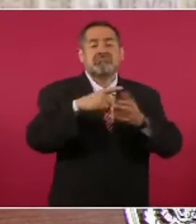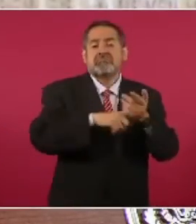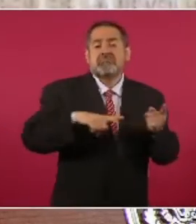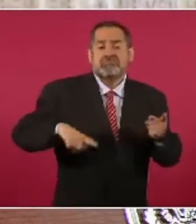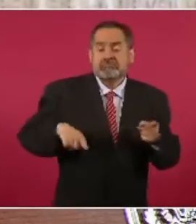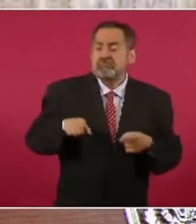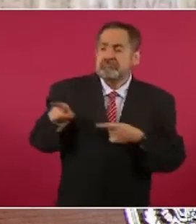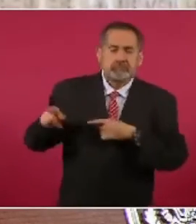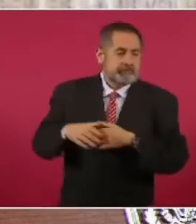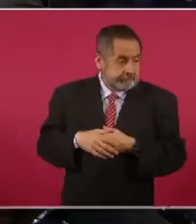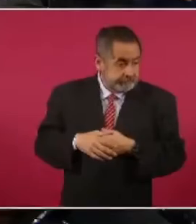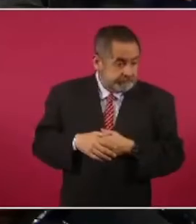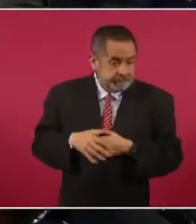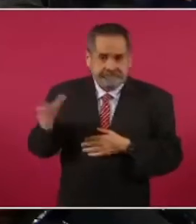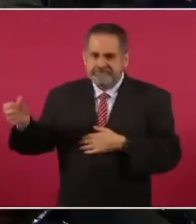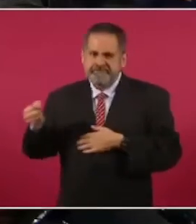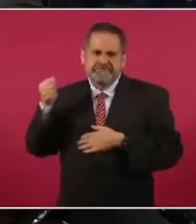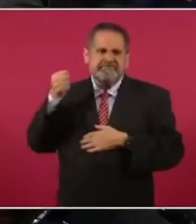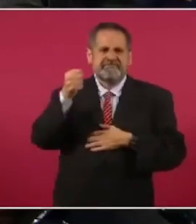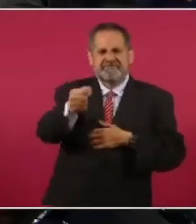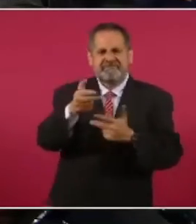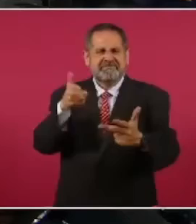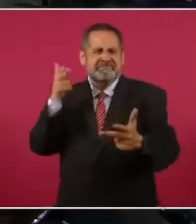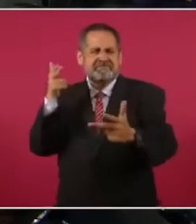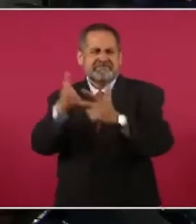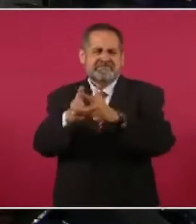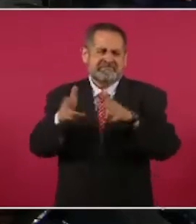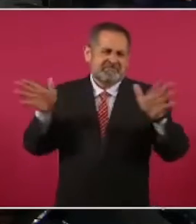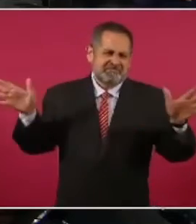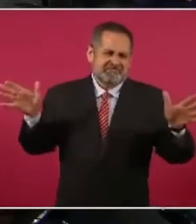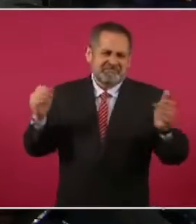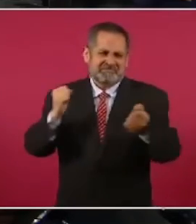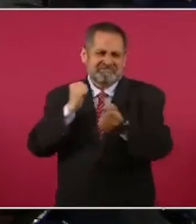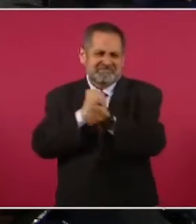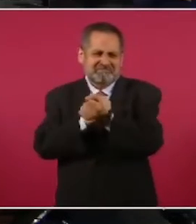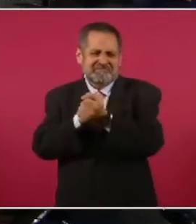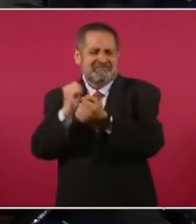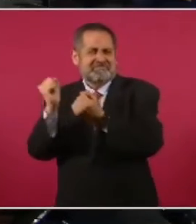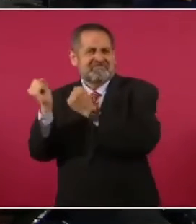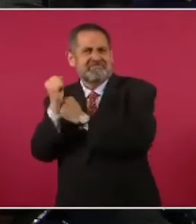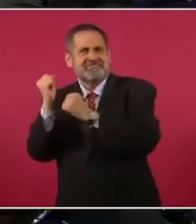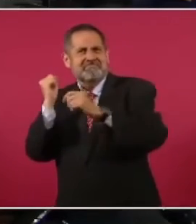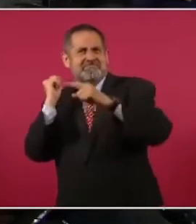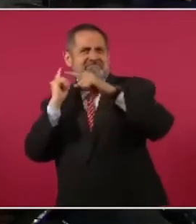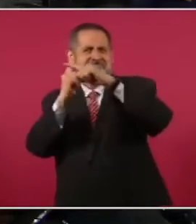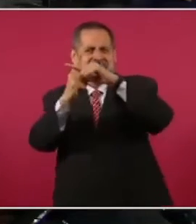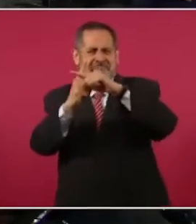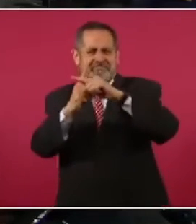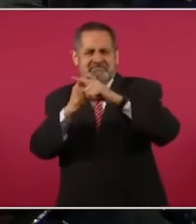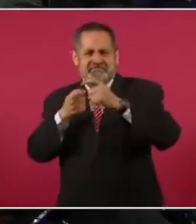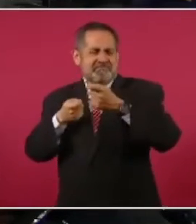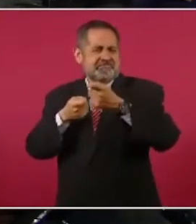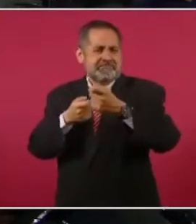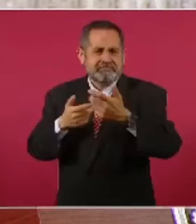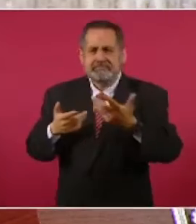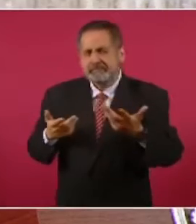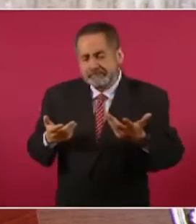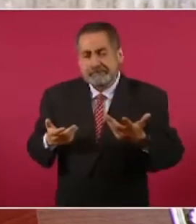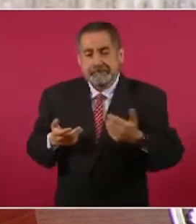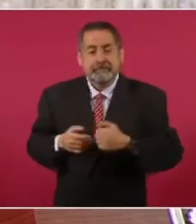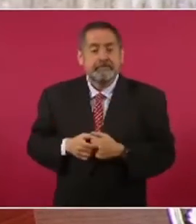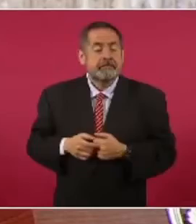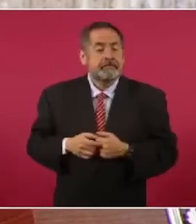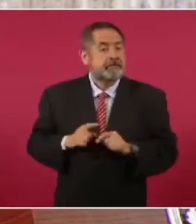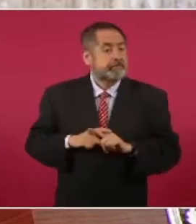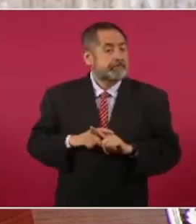y por eso lo crucificaron. Entonces, Francisco